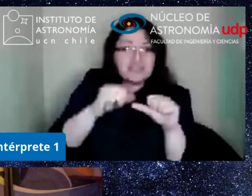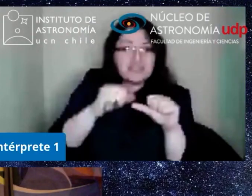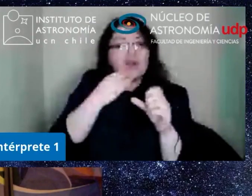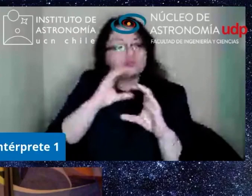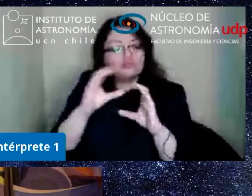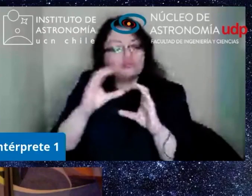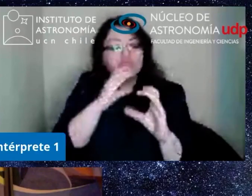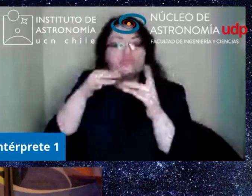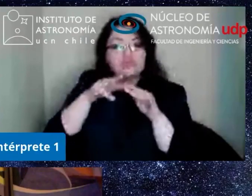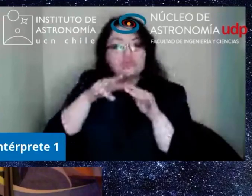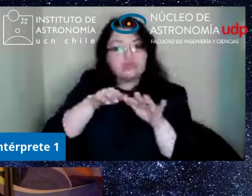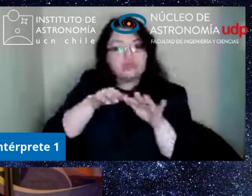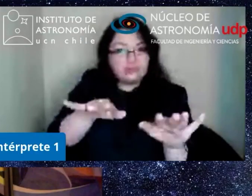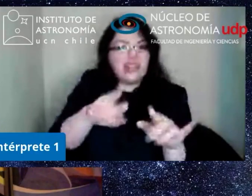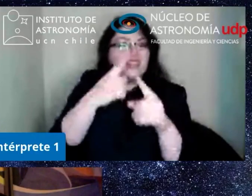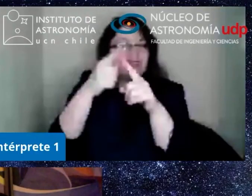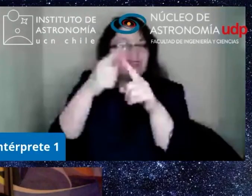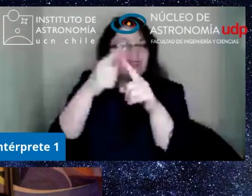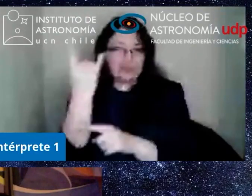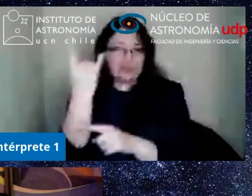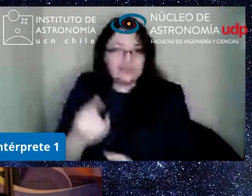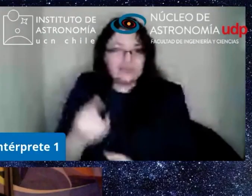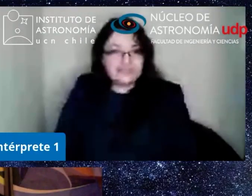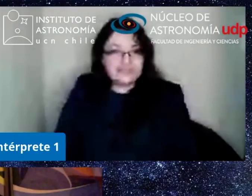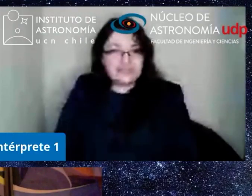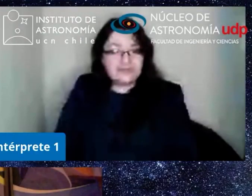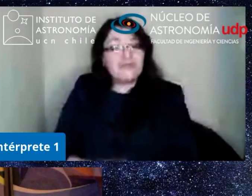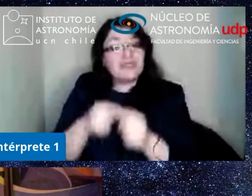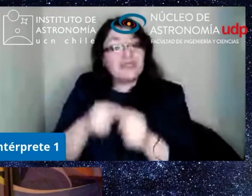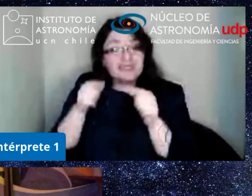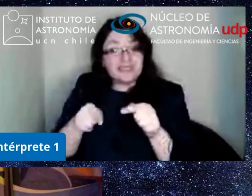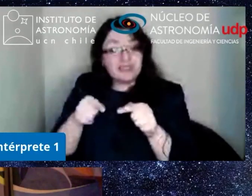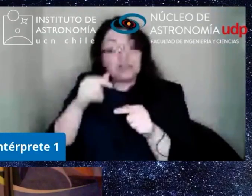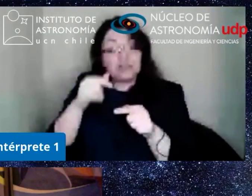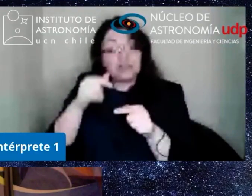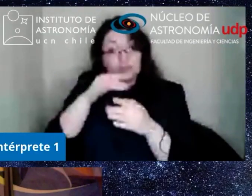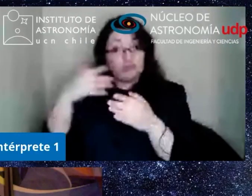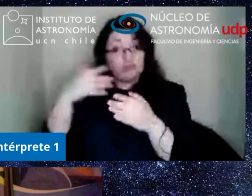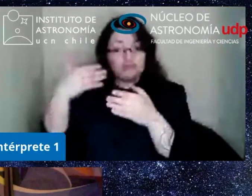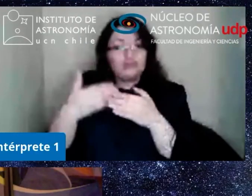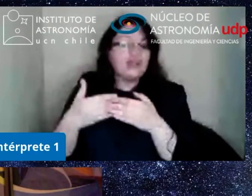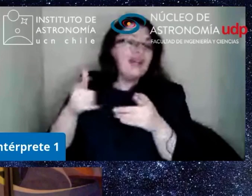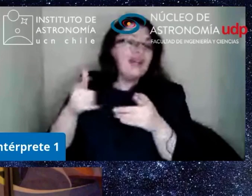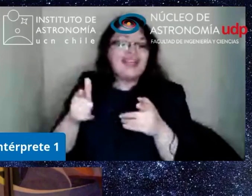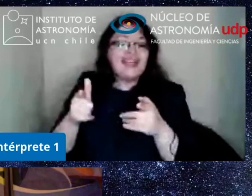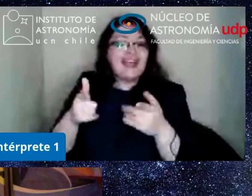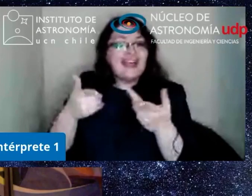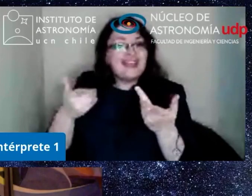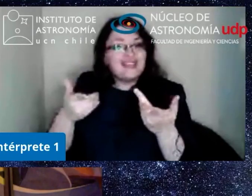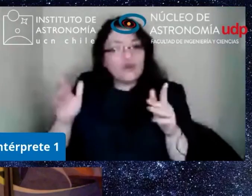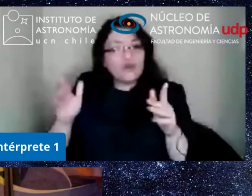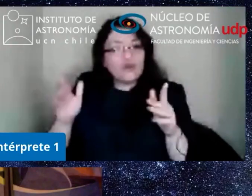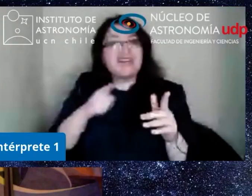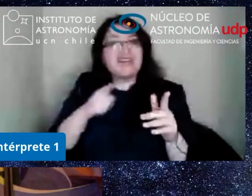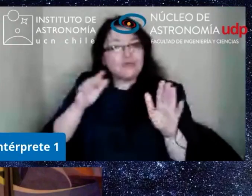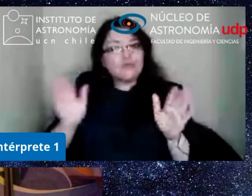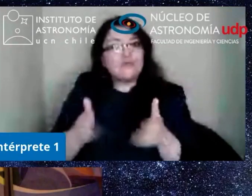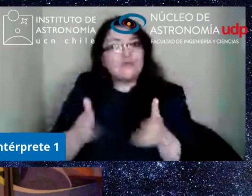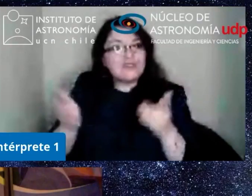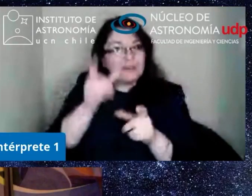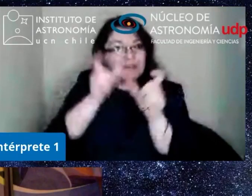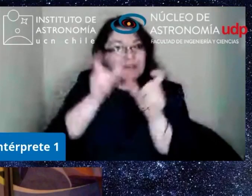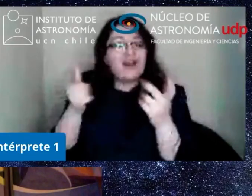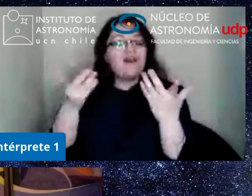diversas universidades, desarrollando en este tiempo un marcado gusto por entusiasmar a todo el mundo con las maravillas de la